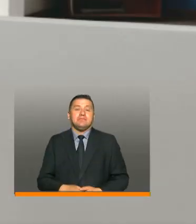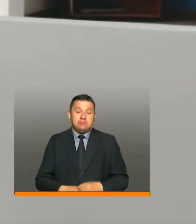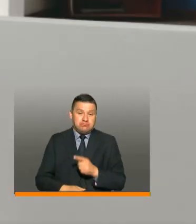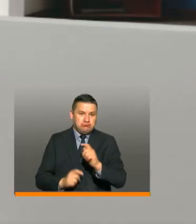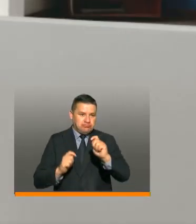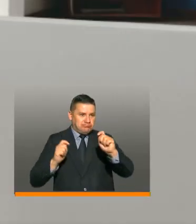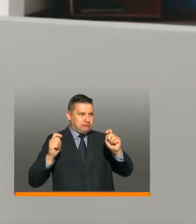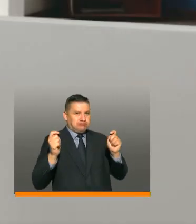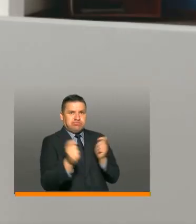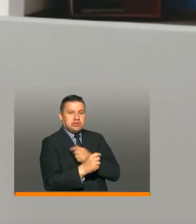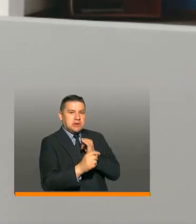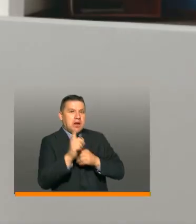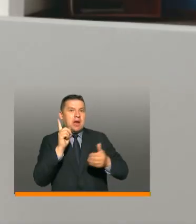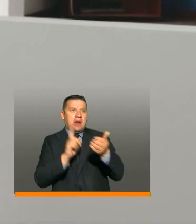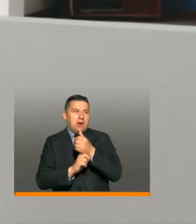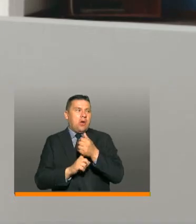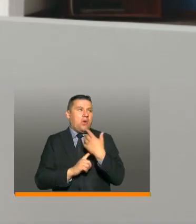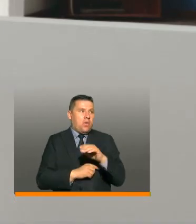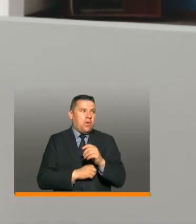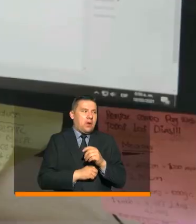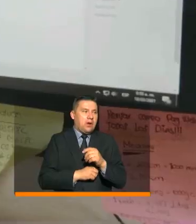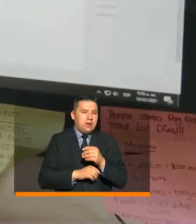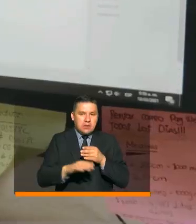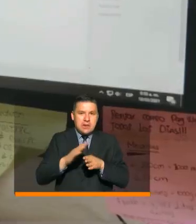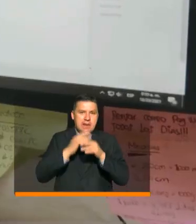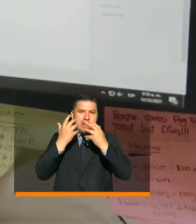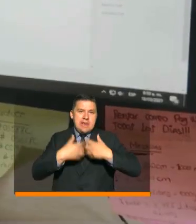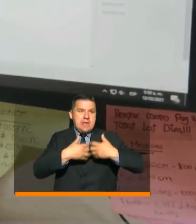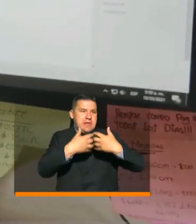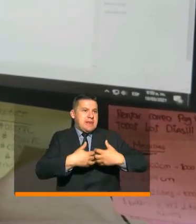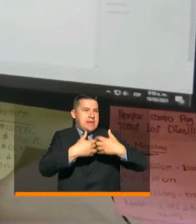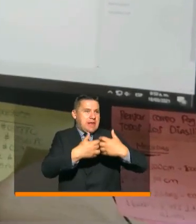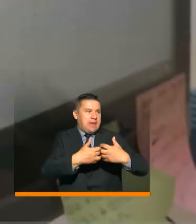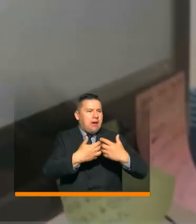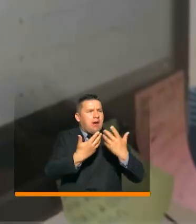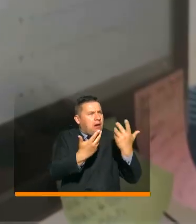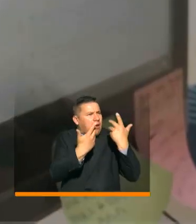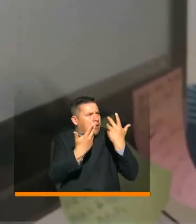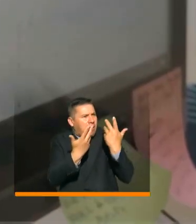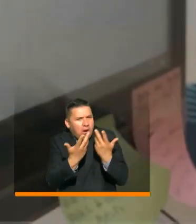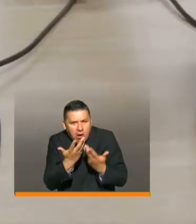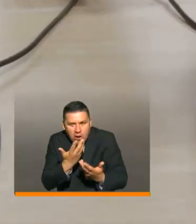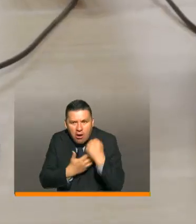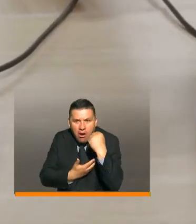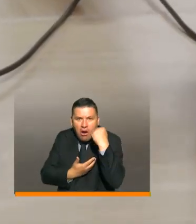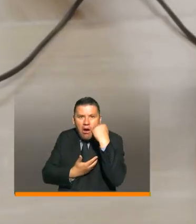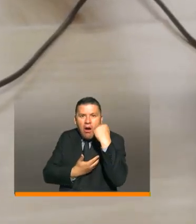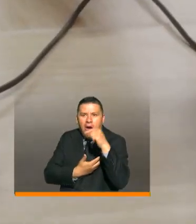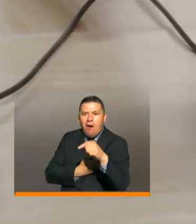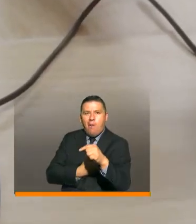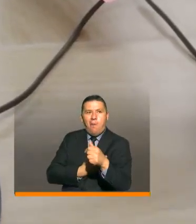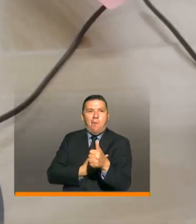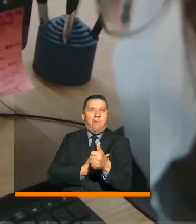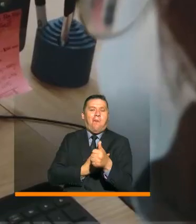se Transforma ha logrado eso, ha logrado entrar a las empresas y enseñarles los beneficios que pueden tener con el marketing